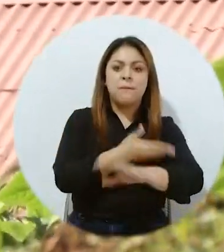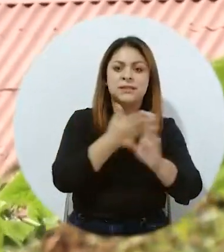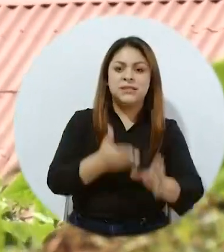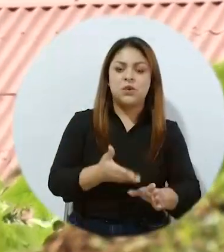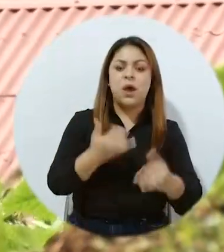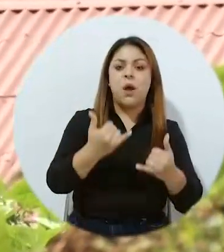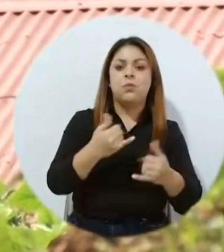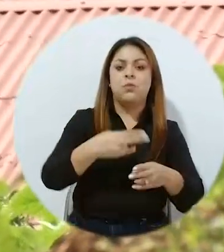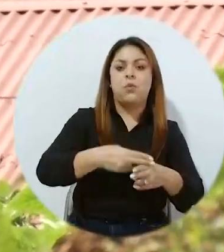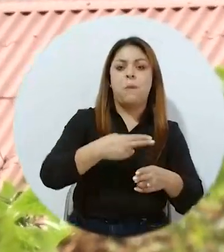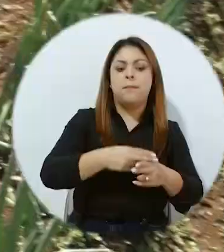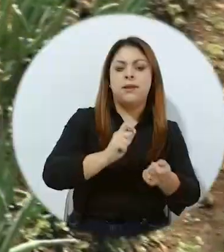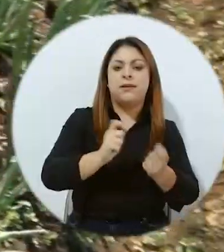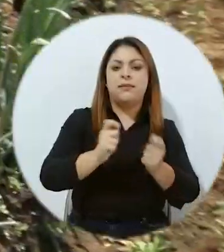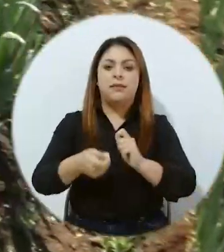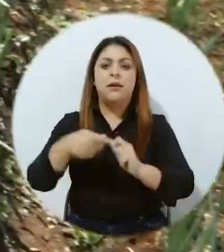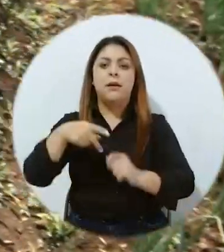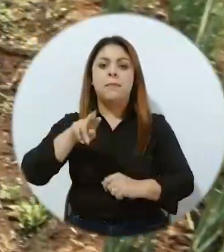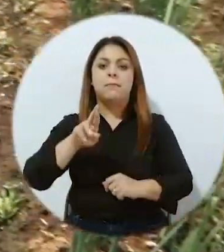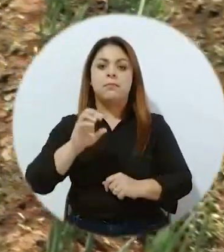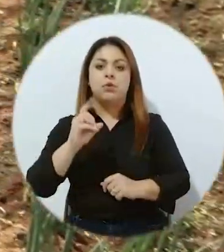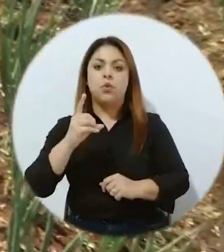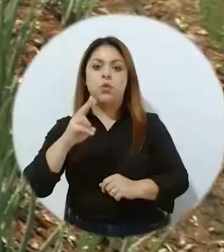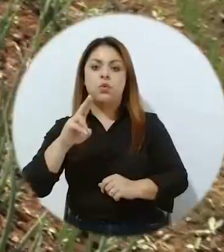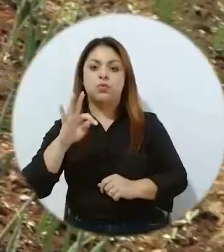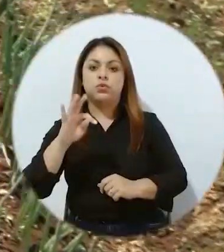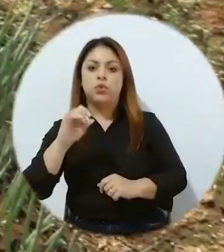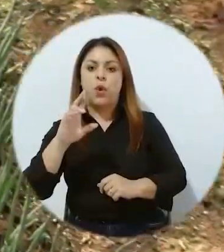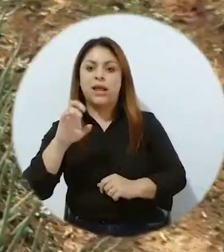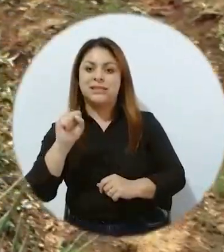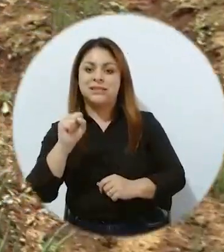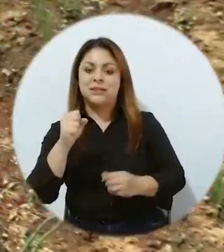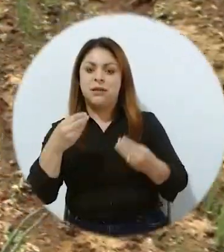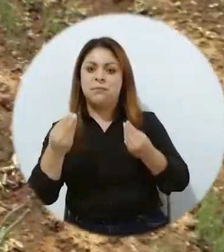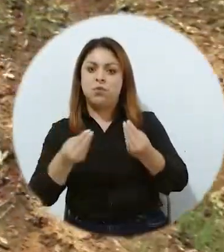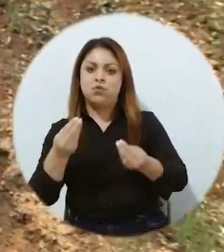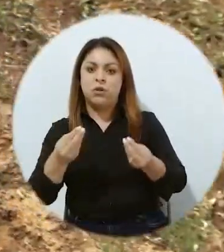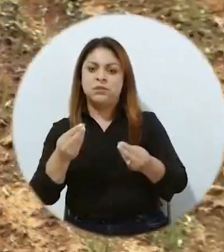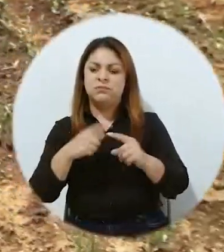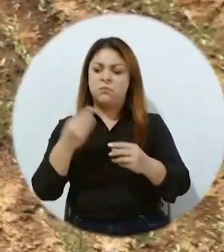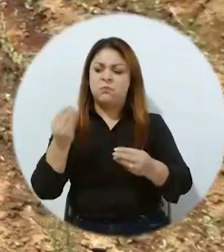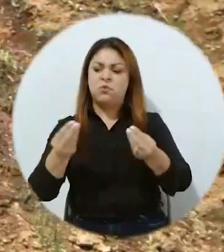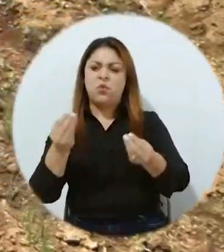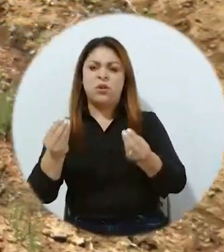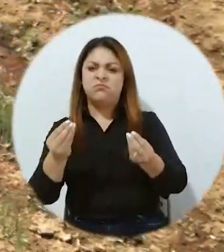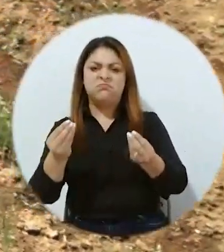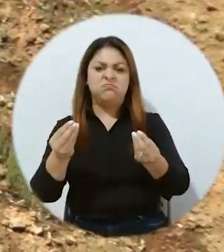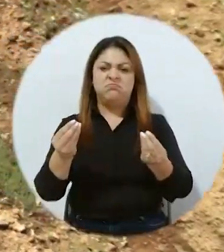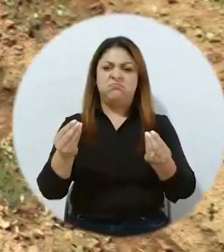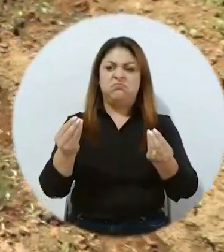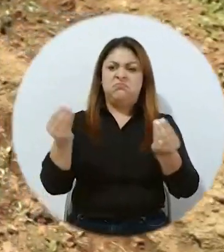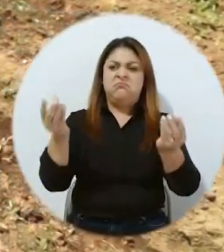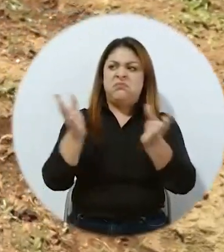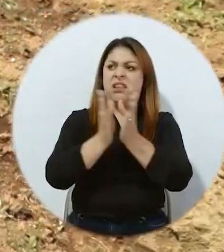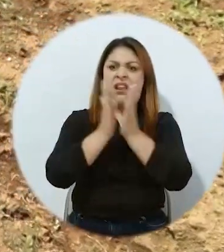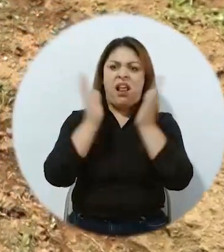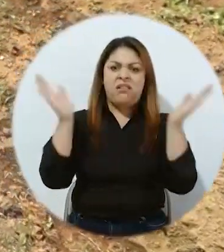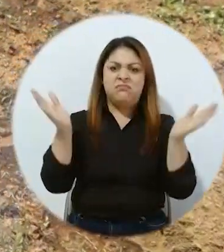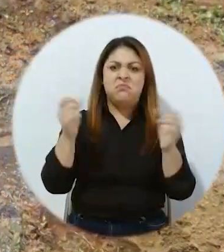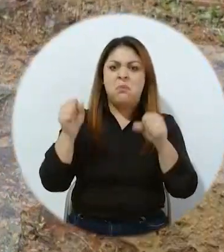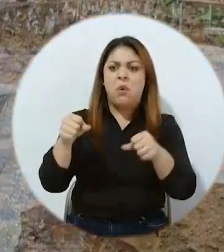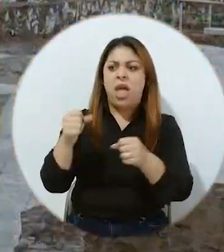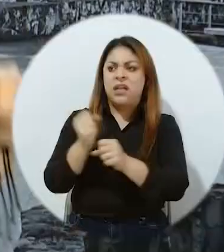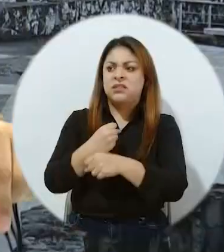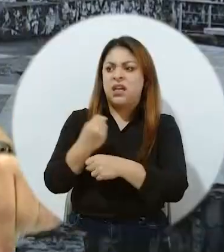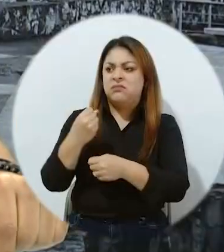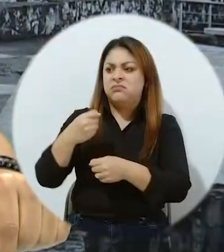llaman productores, pero podría ser productor de chinches, de clavos o de vegetales. La palabra productor es muy genérica.